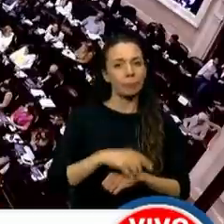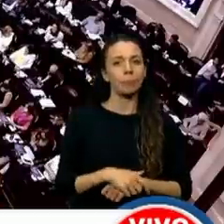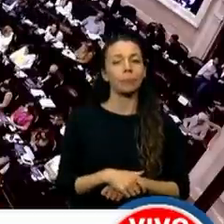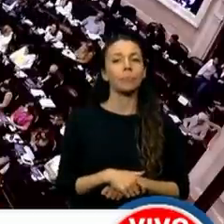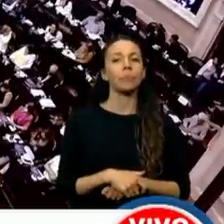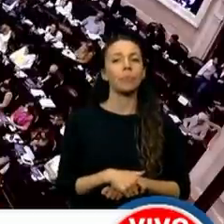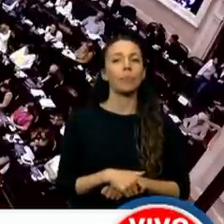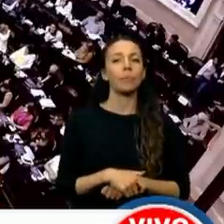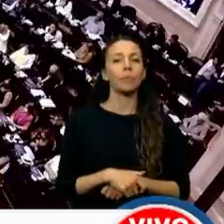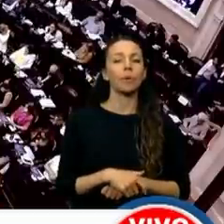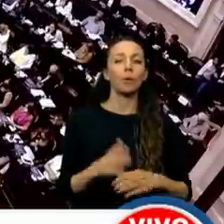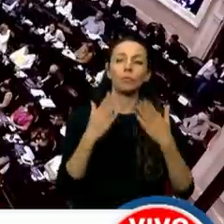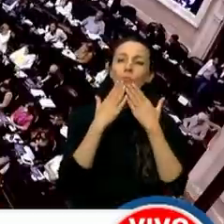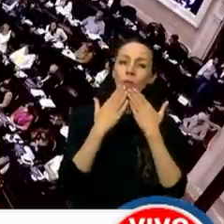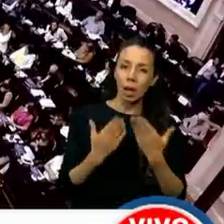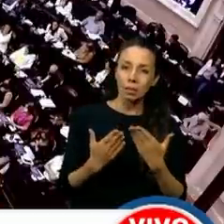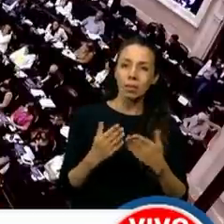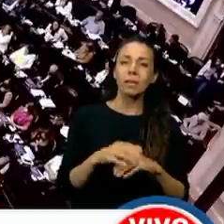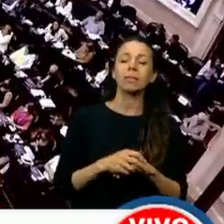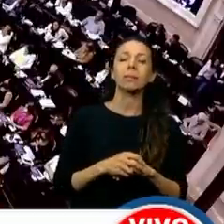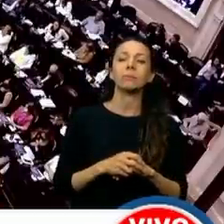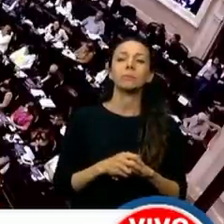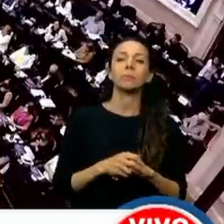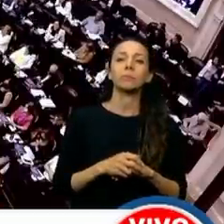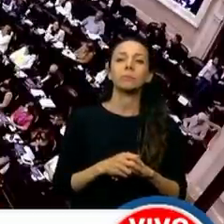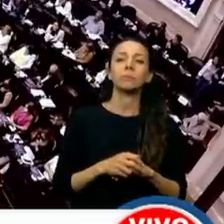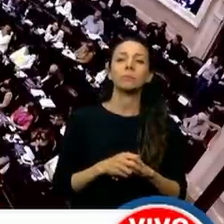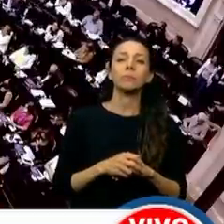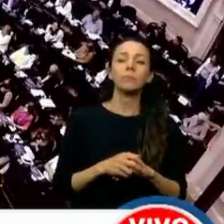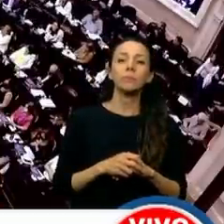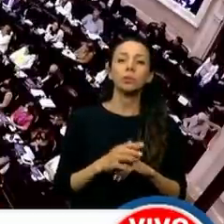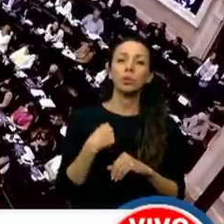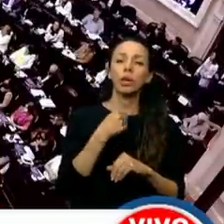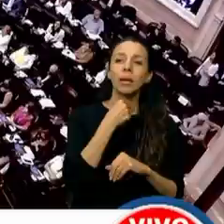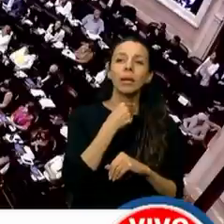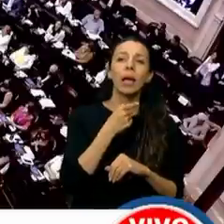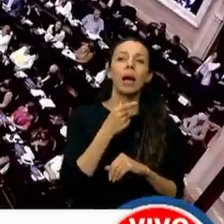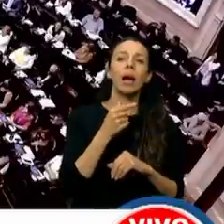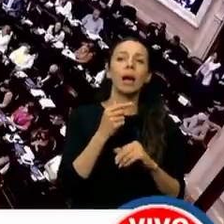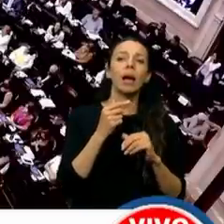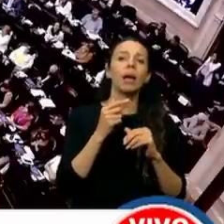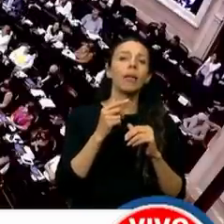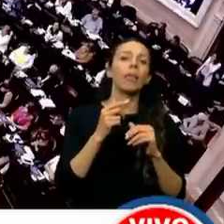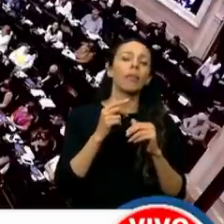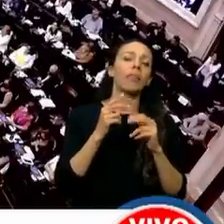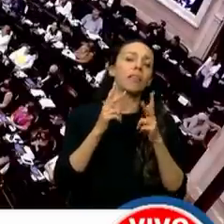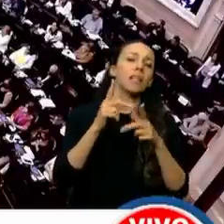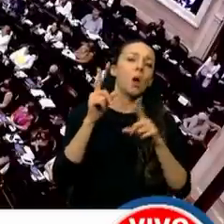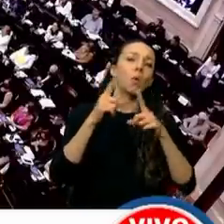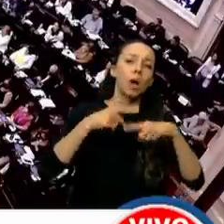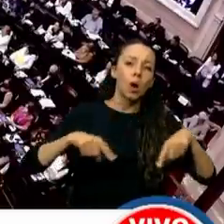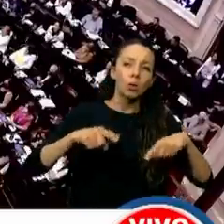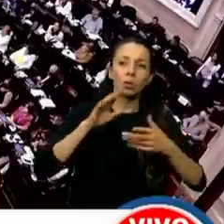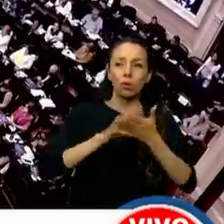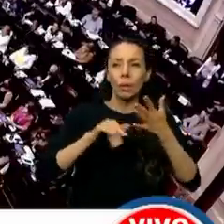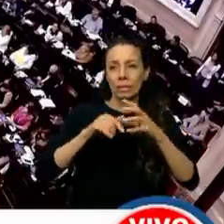muchas gracias señor presidente bueno quería plantear algunas cuestiones en cuanto a este debate fundamental que estamos dando